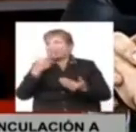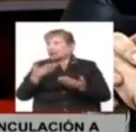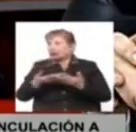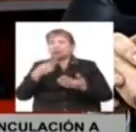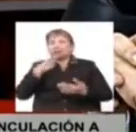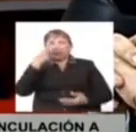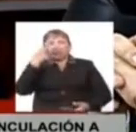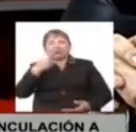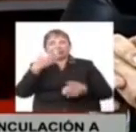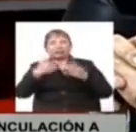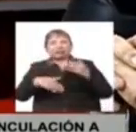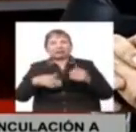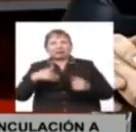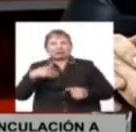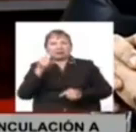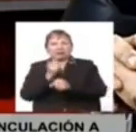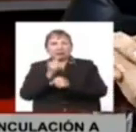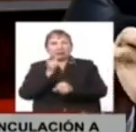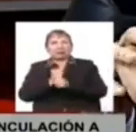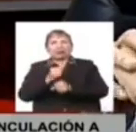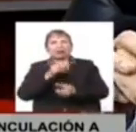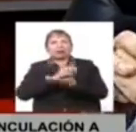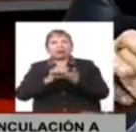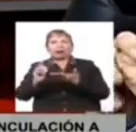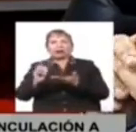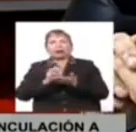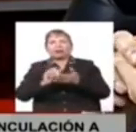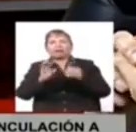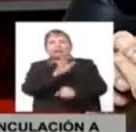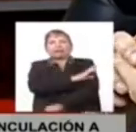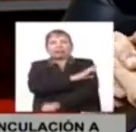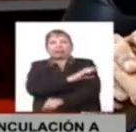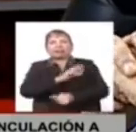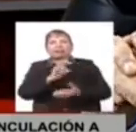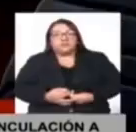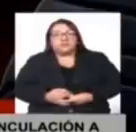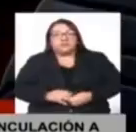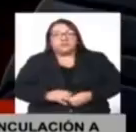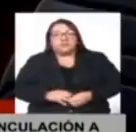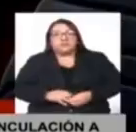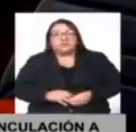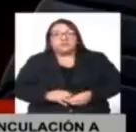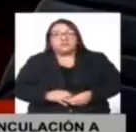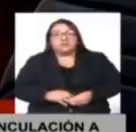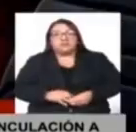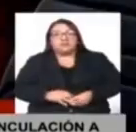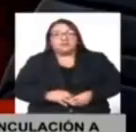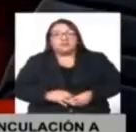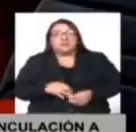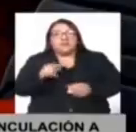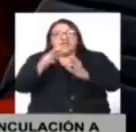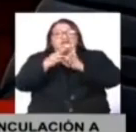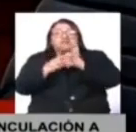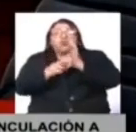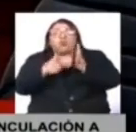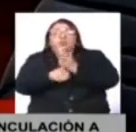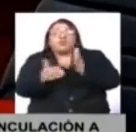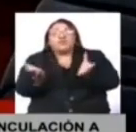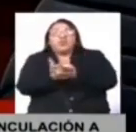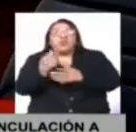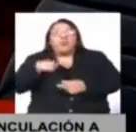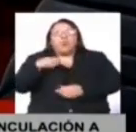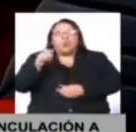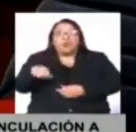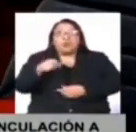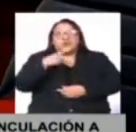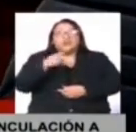A desórdenes y a dar un mal mensaje a todos los peruanos y en realidad a todo el mundo, que nuestras instituciones, que